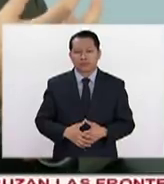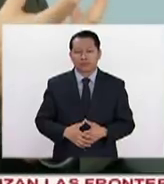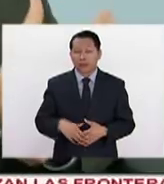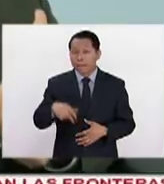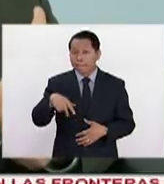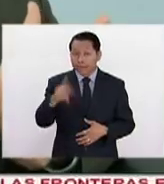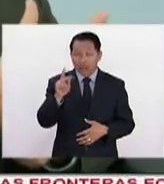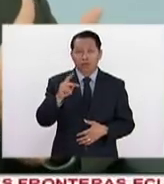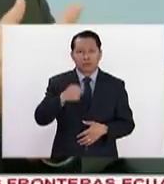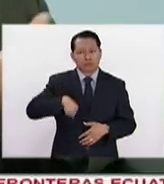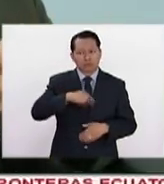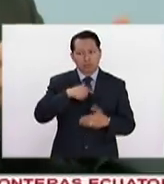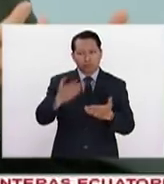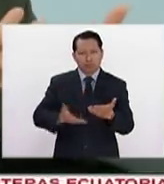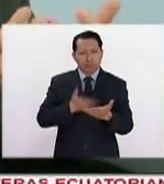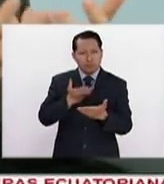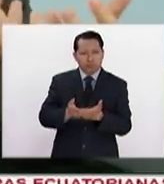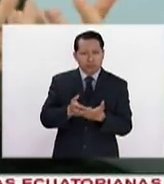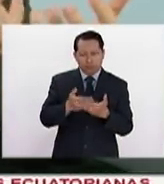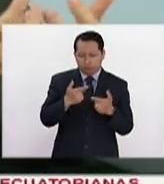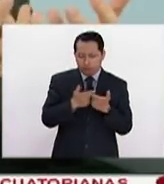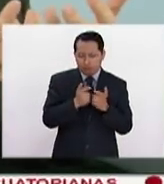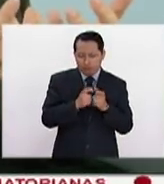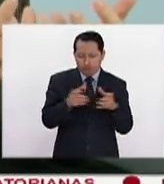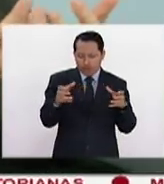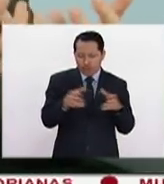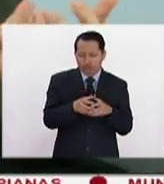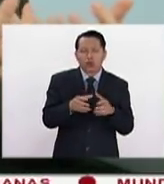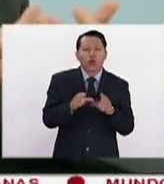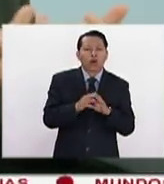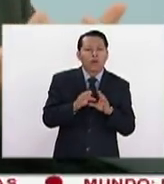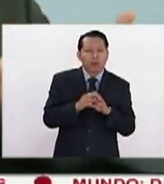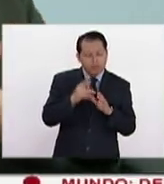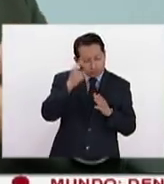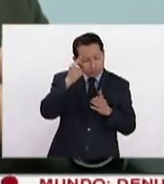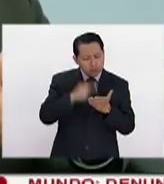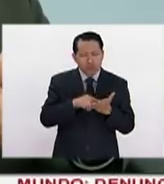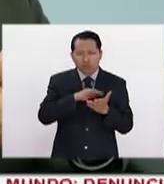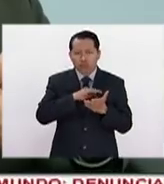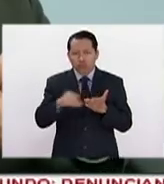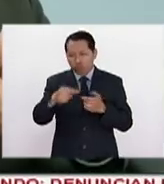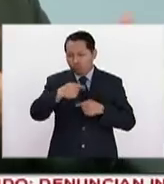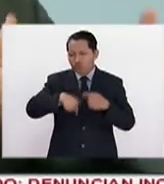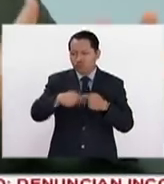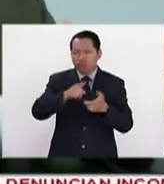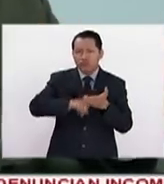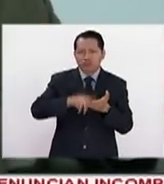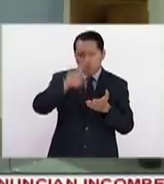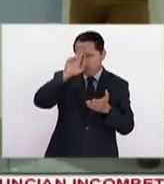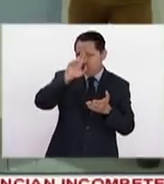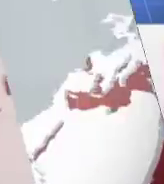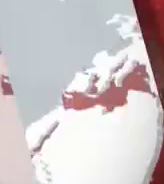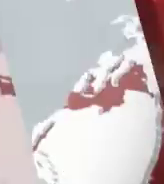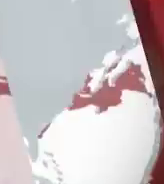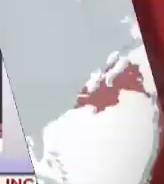Pero nuestra propuesta para nuestro partido es que creemos que el respeto puede funcionar entre nosotros si somos iguales.